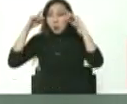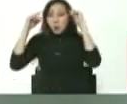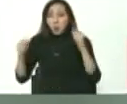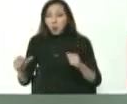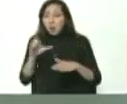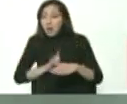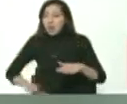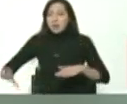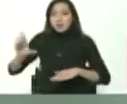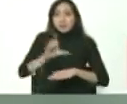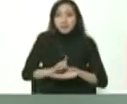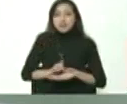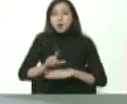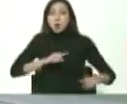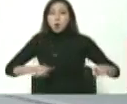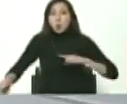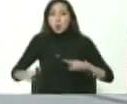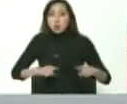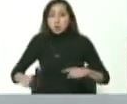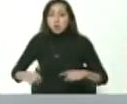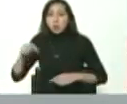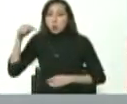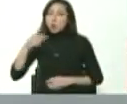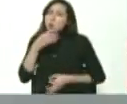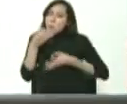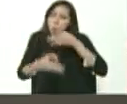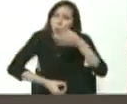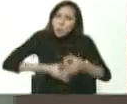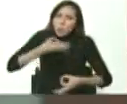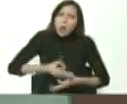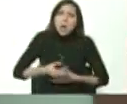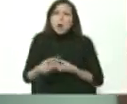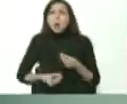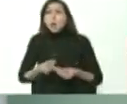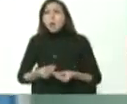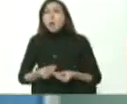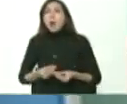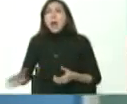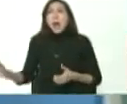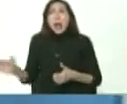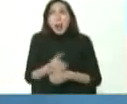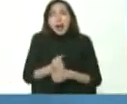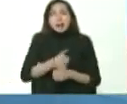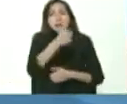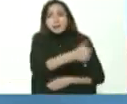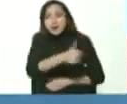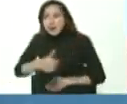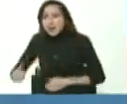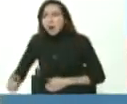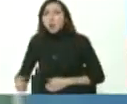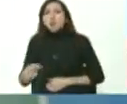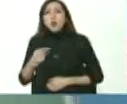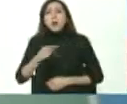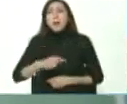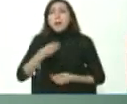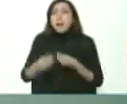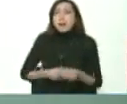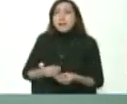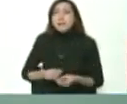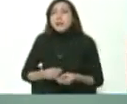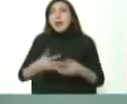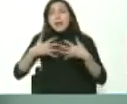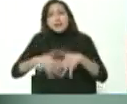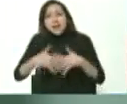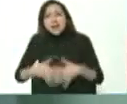Junior González, coordinador del CA, nos explique cómo es el alcance de todos estos equipos, cómo está